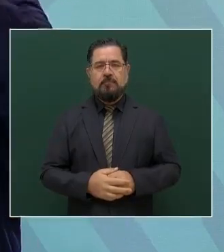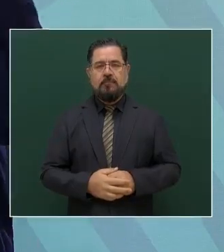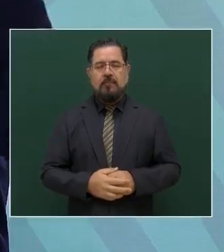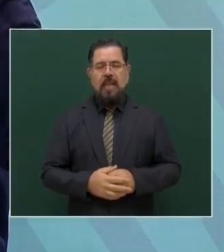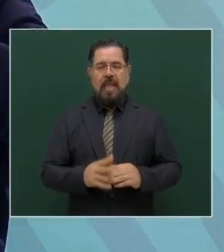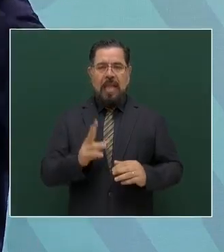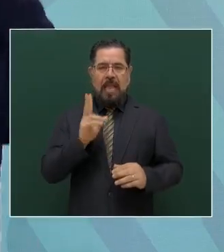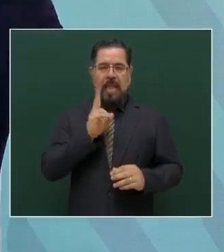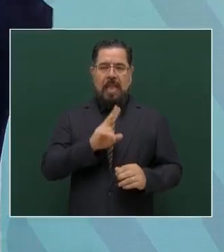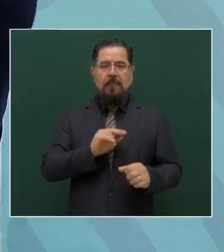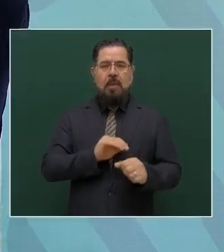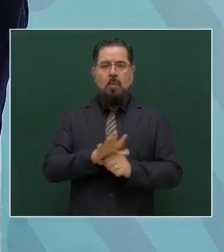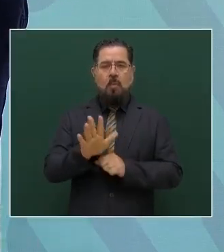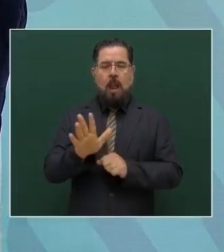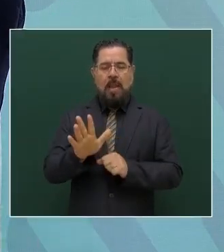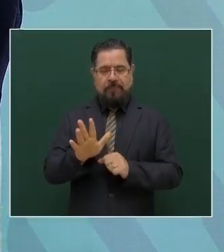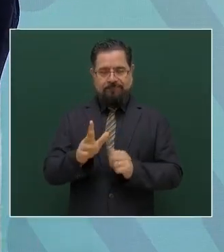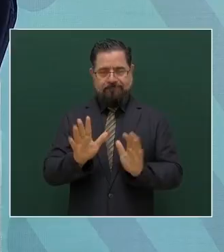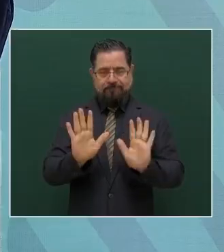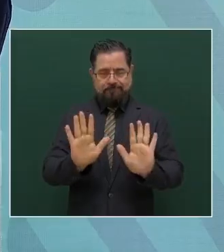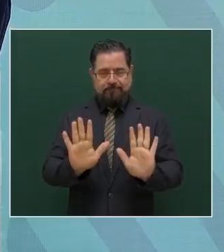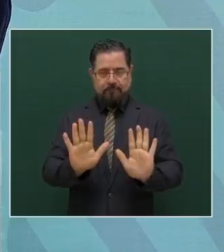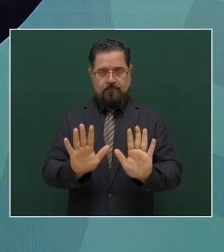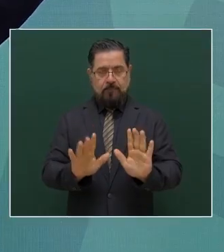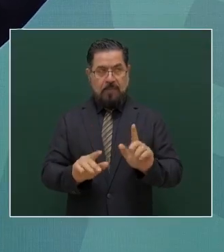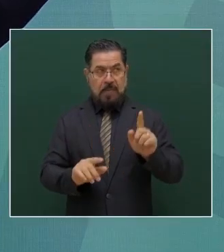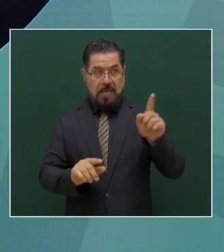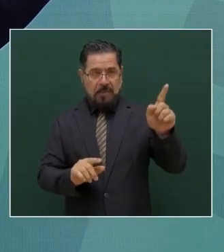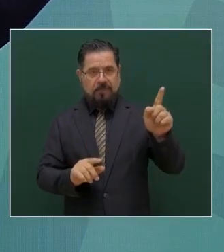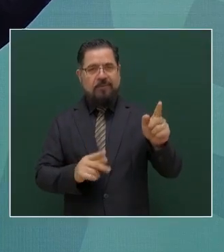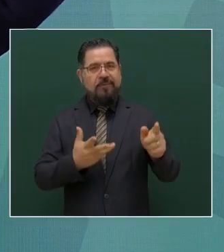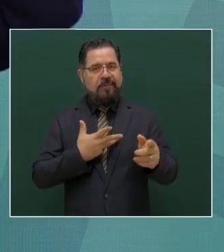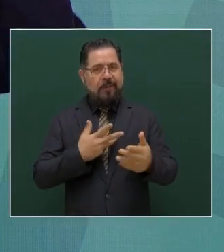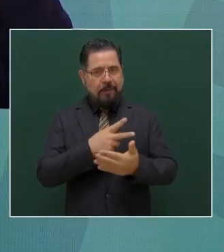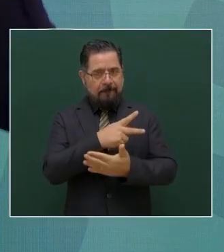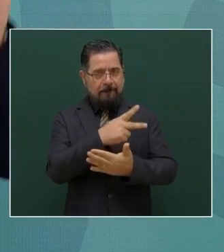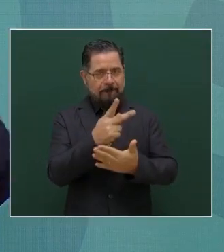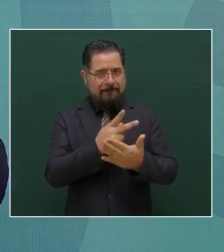o era un plan con maña